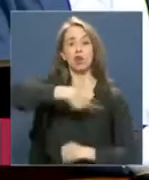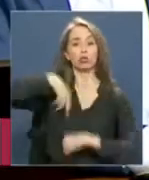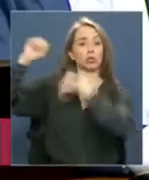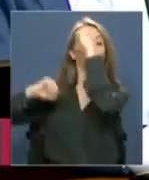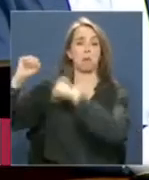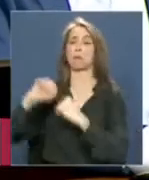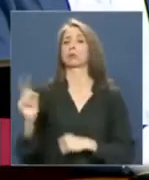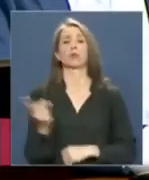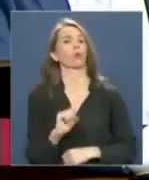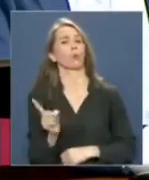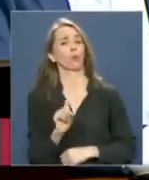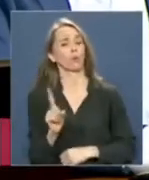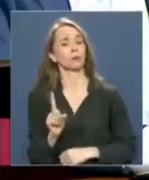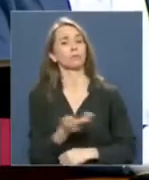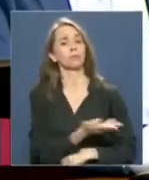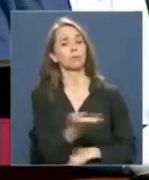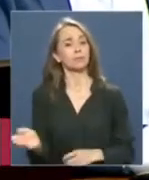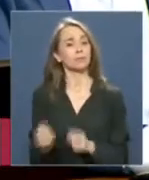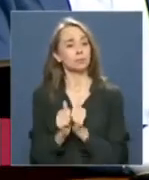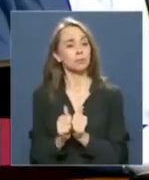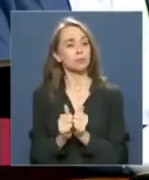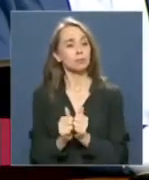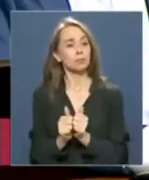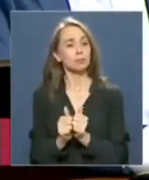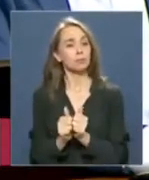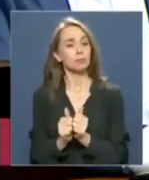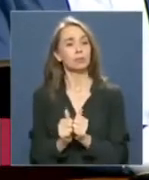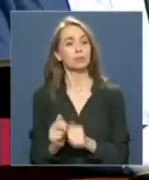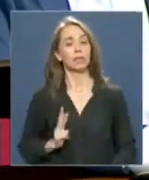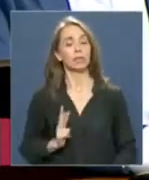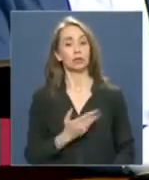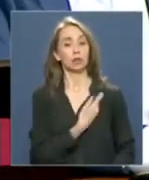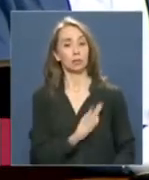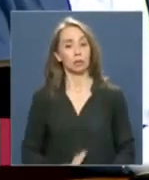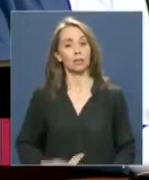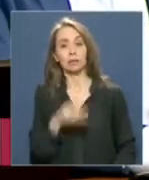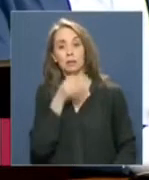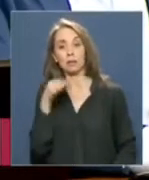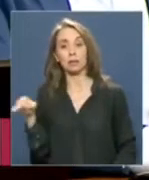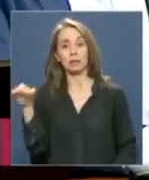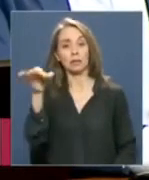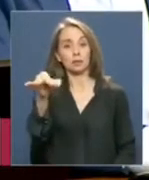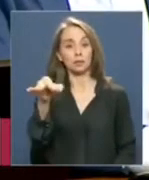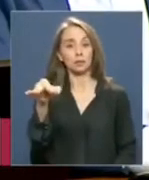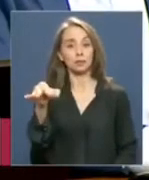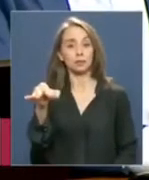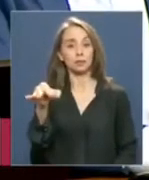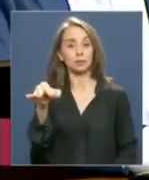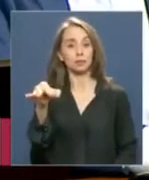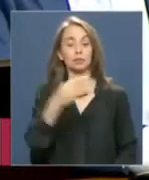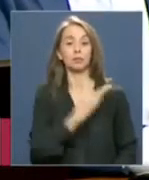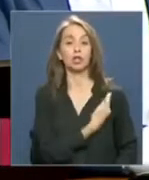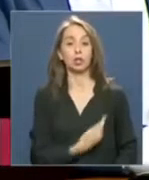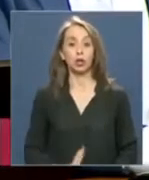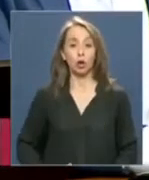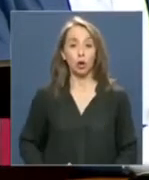Yo creo, estimados amigos, colegas, señor presidente, por su intermedio, que el